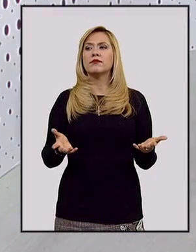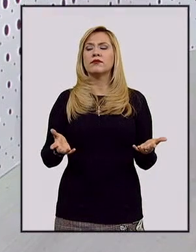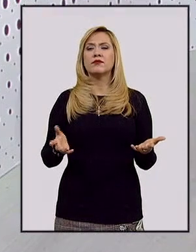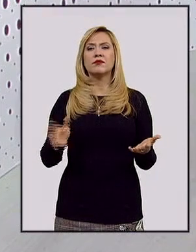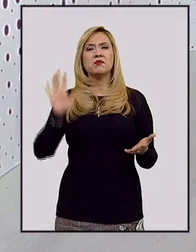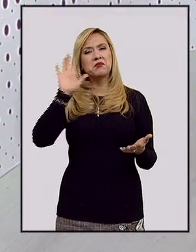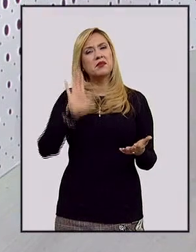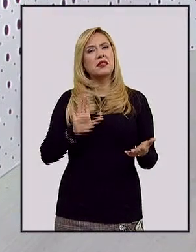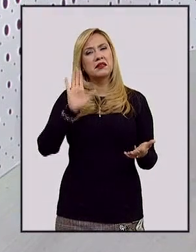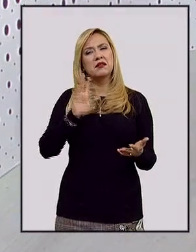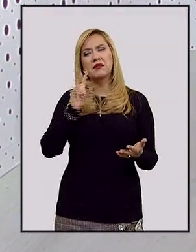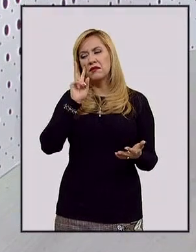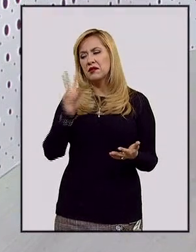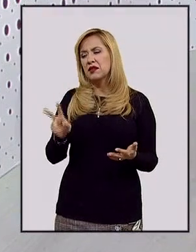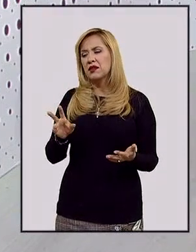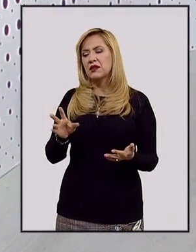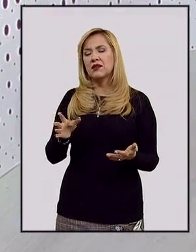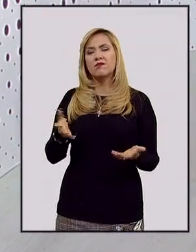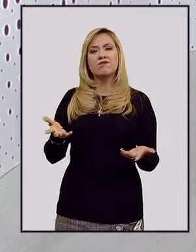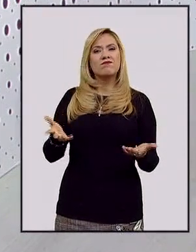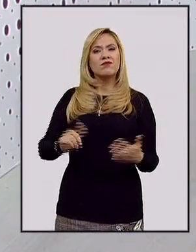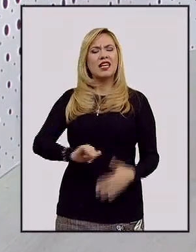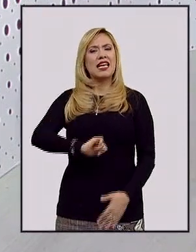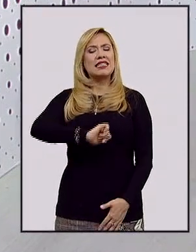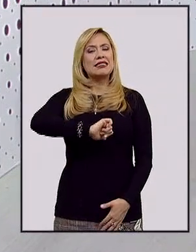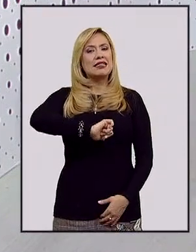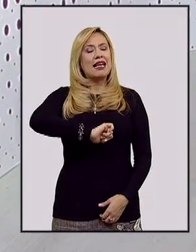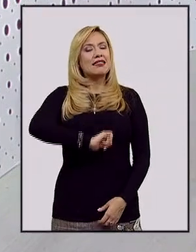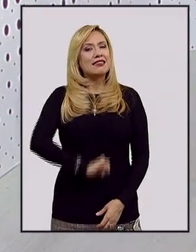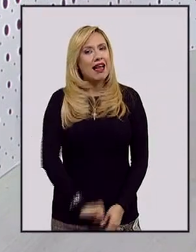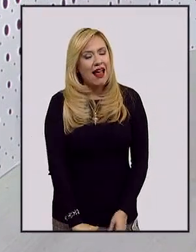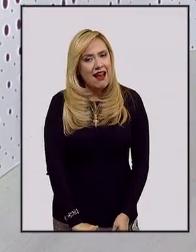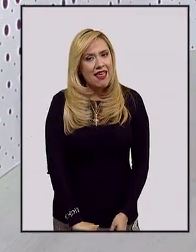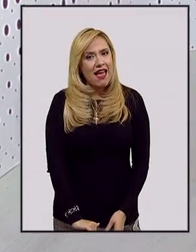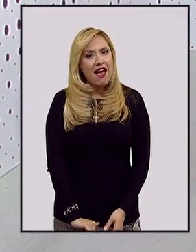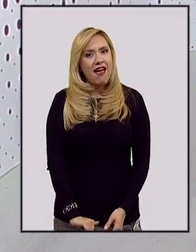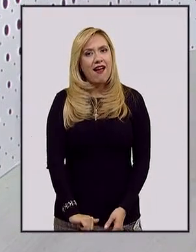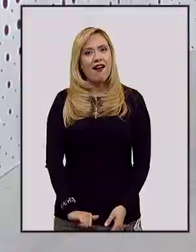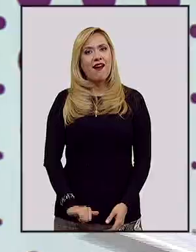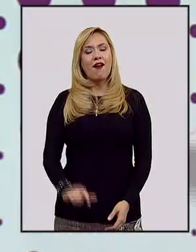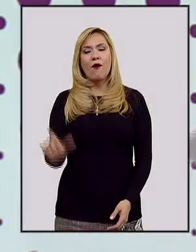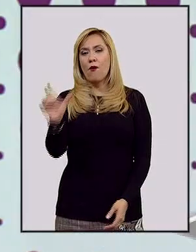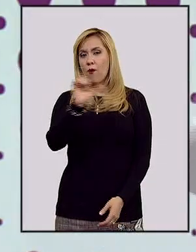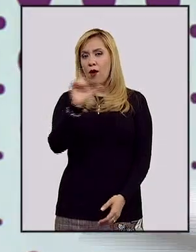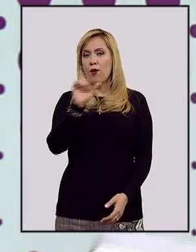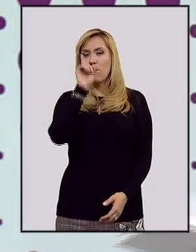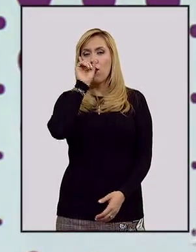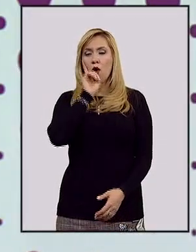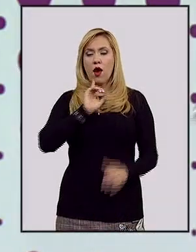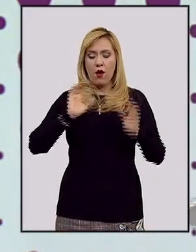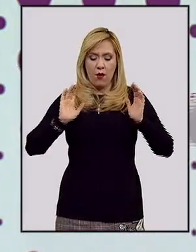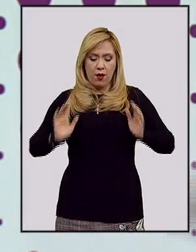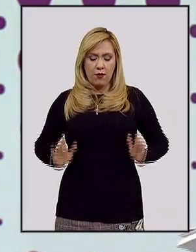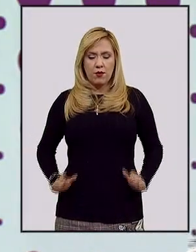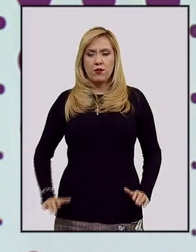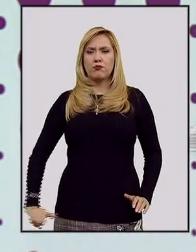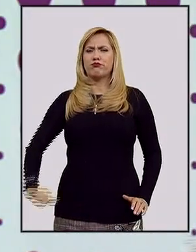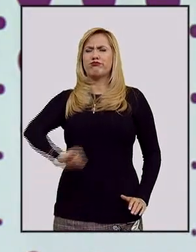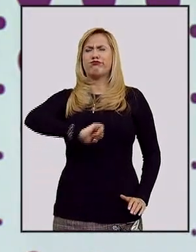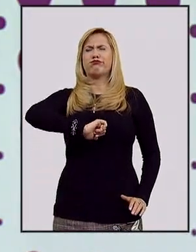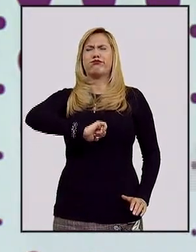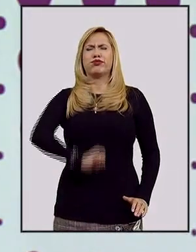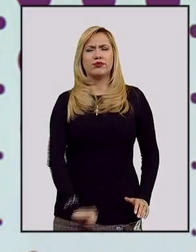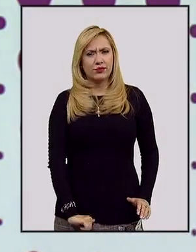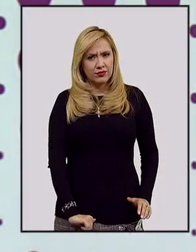banaliza un poco la cesárea, lo que implica la intervención, digamos, en el cuerpo de una mujer, una cesárea. Es